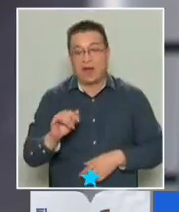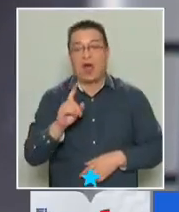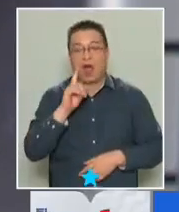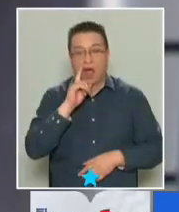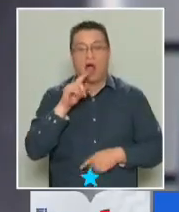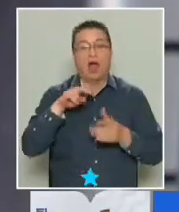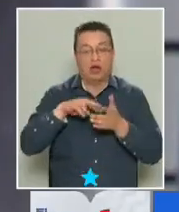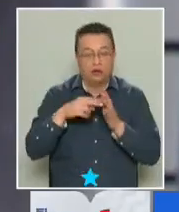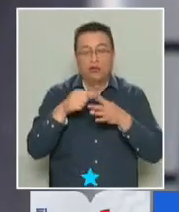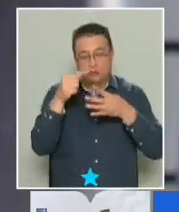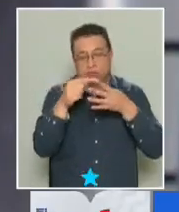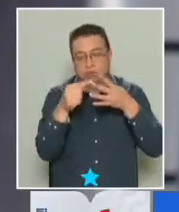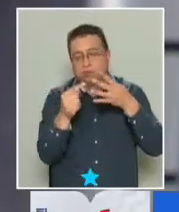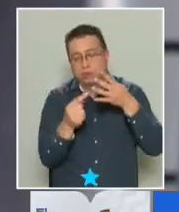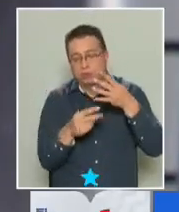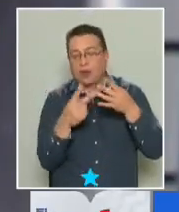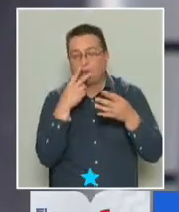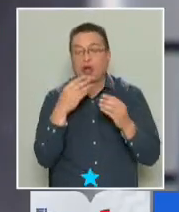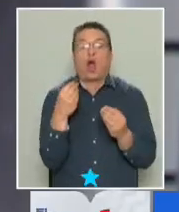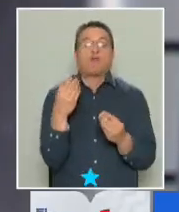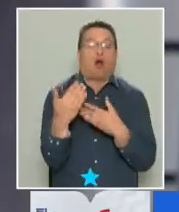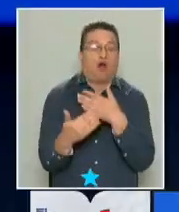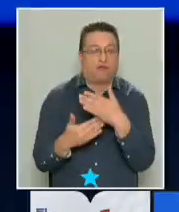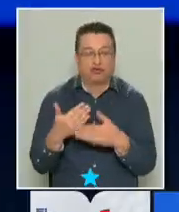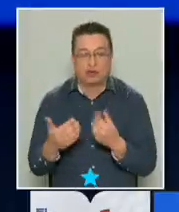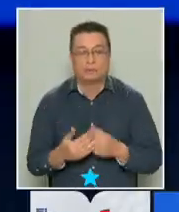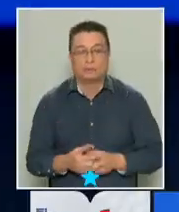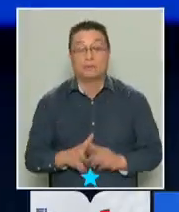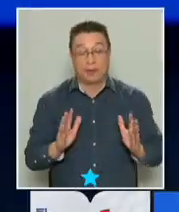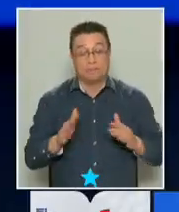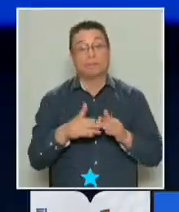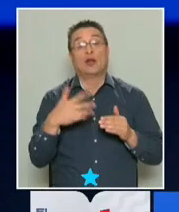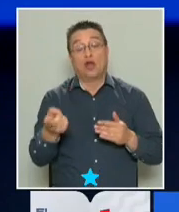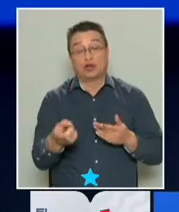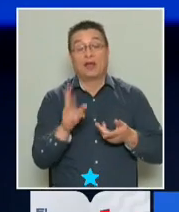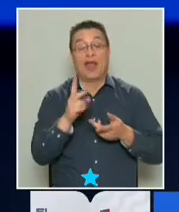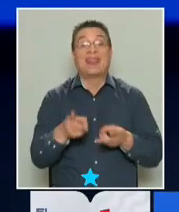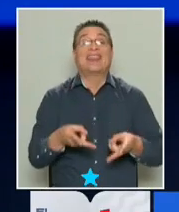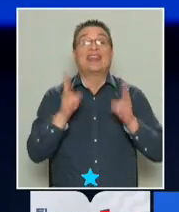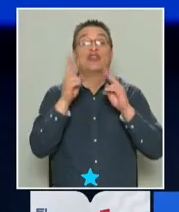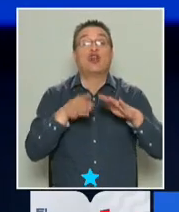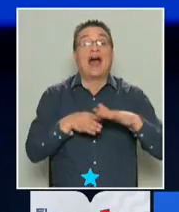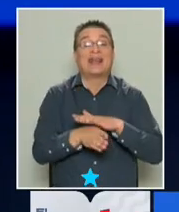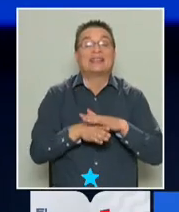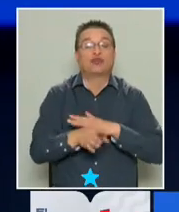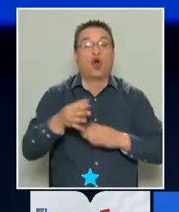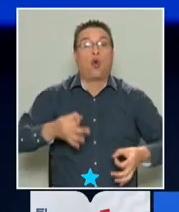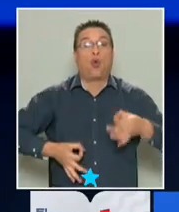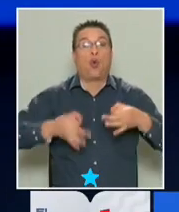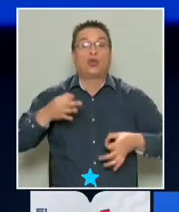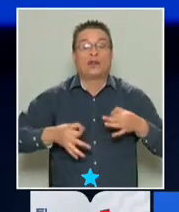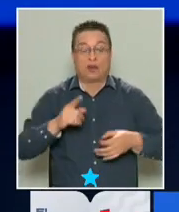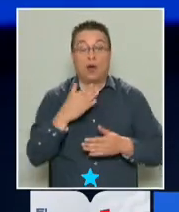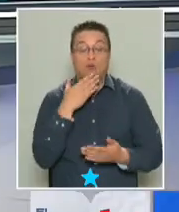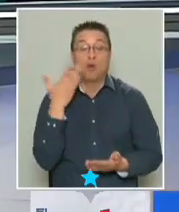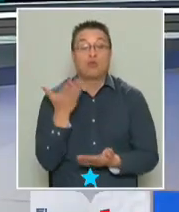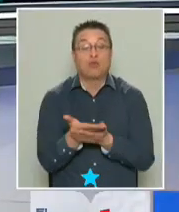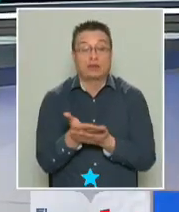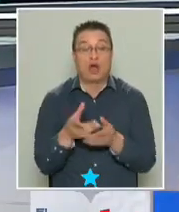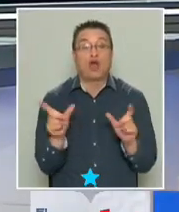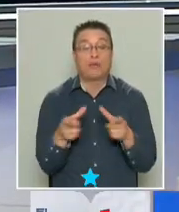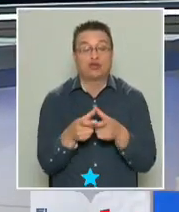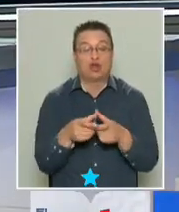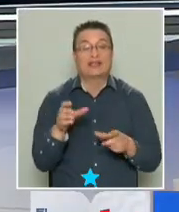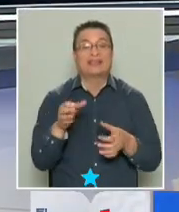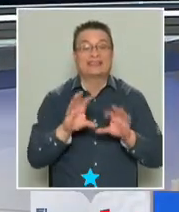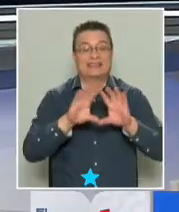moles que va del ritmo como podría funcionar aquello avanzamos derecho de acceso a la justicia también muy relevante en estas propuestas de la comisión del sistema